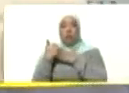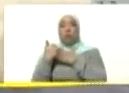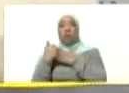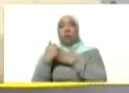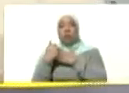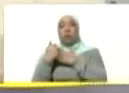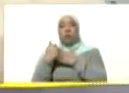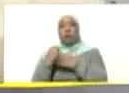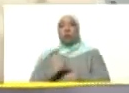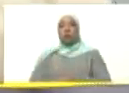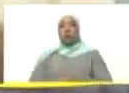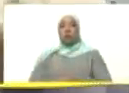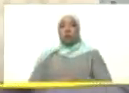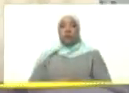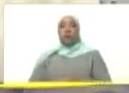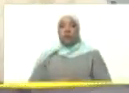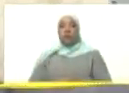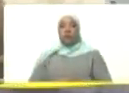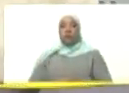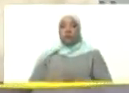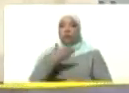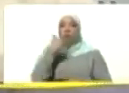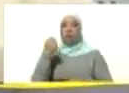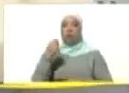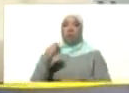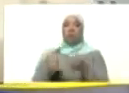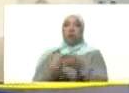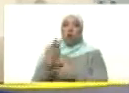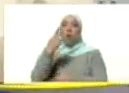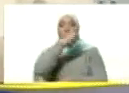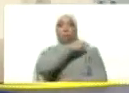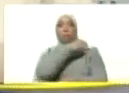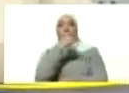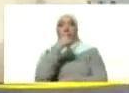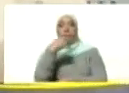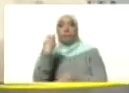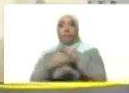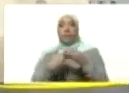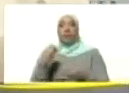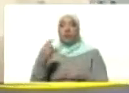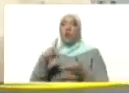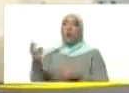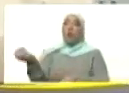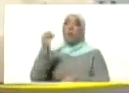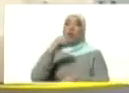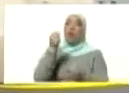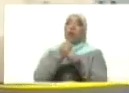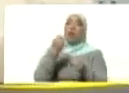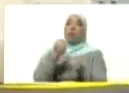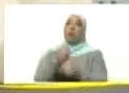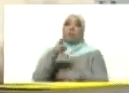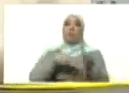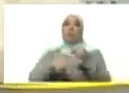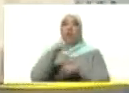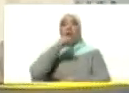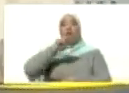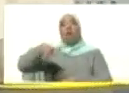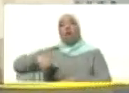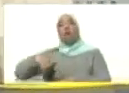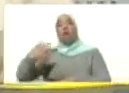pueblos, poner la mano, poner el hombro. Y cada vez más el ALBA debe demostrar